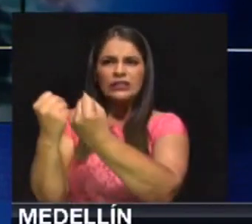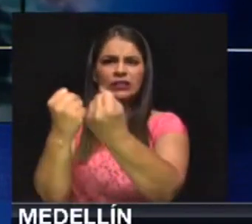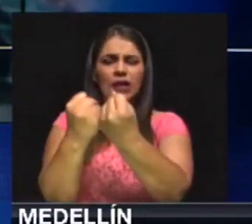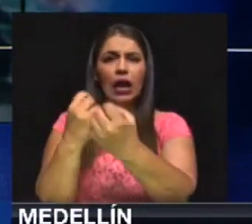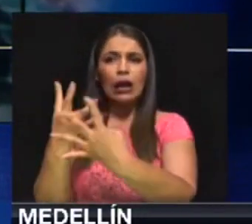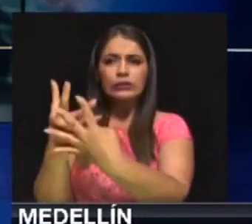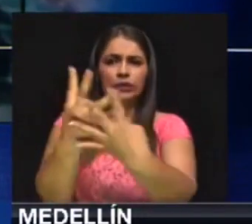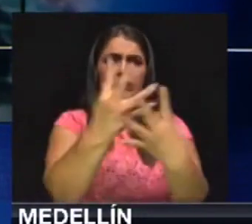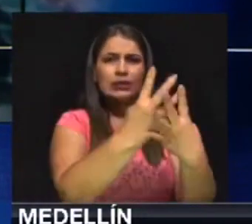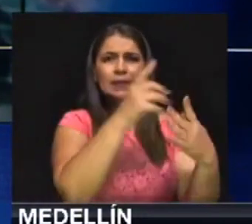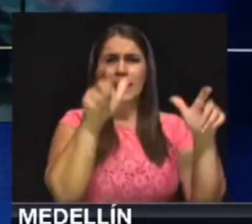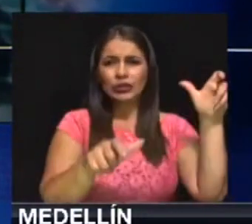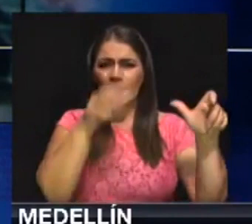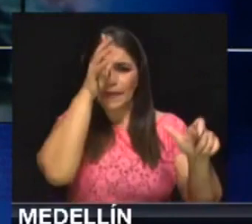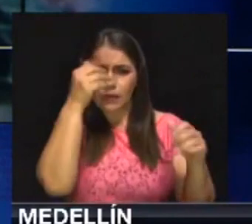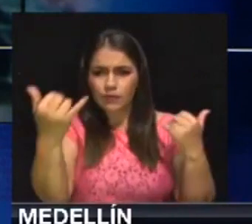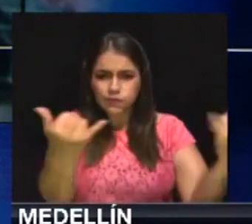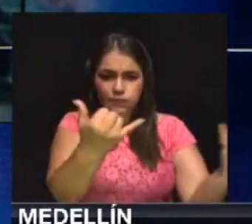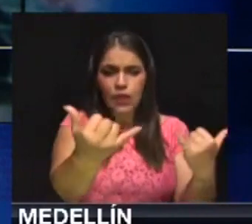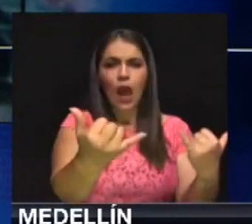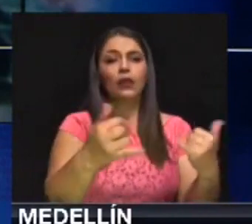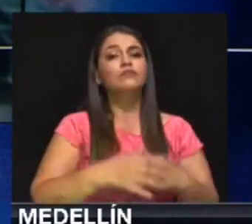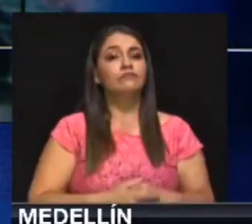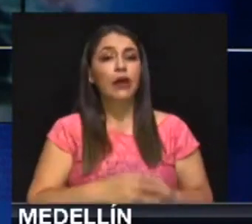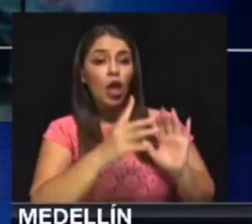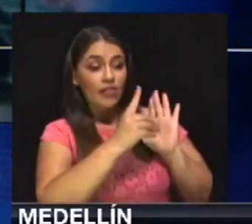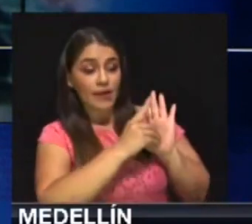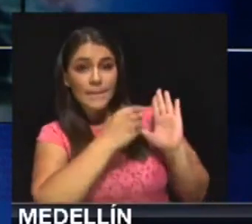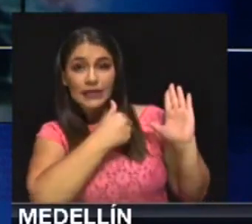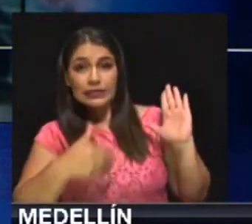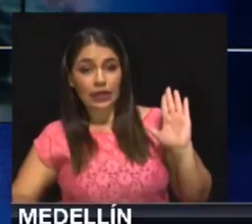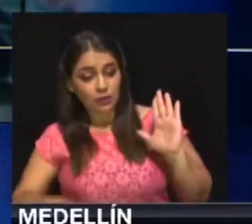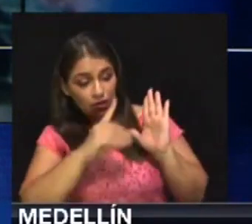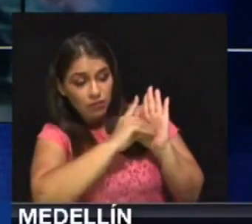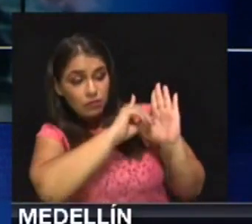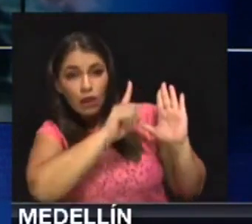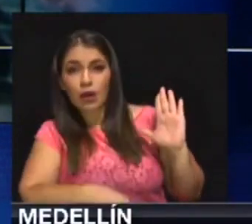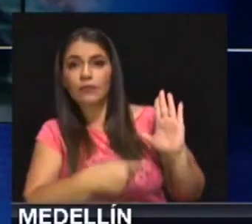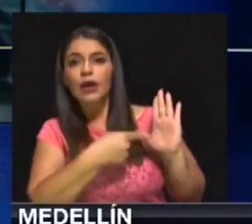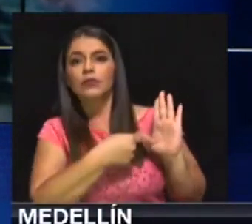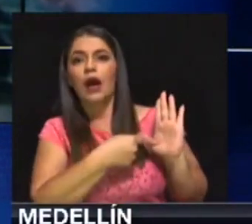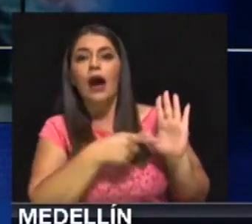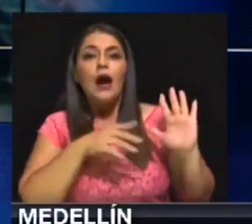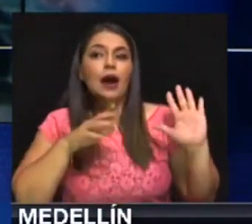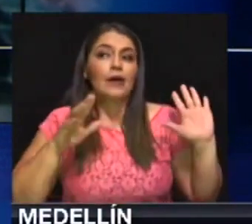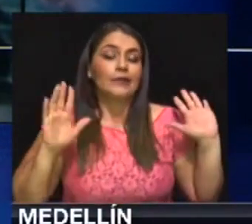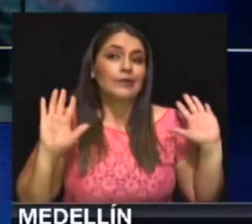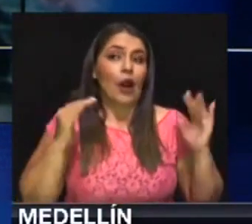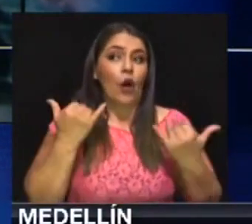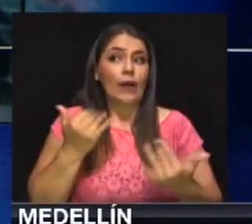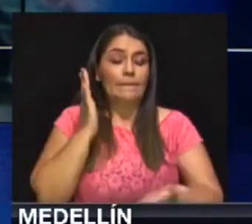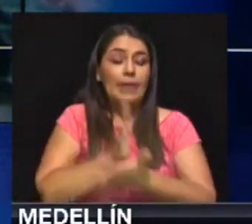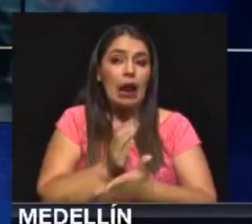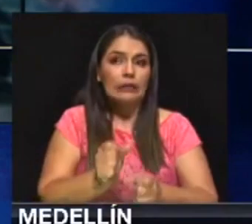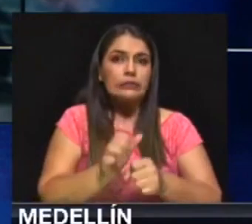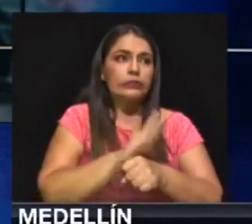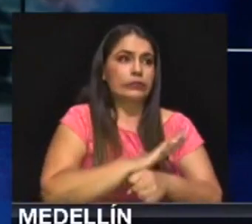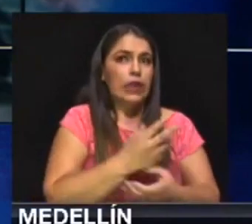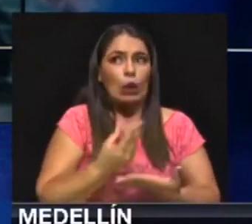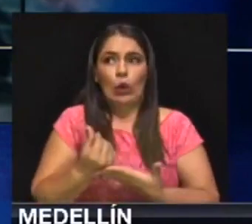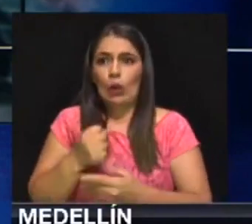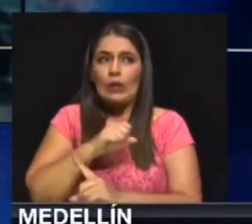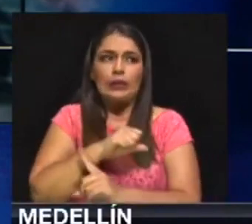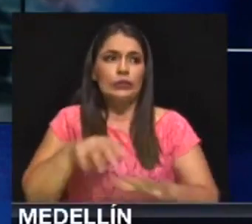libertad condicional. Esto sería posible con el decreto expedido por el Gobierno Nacional en medio de la declaratoria de emergencia económica y